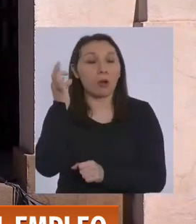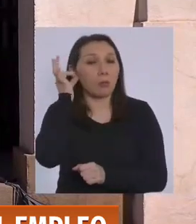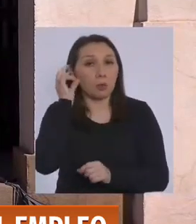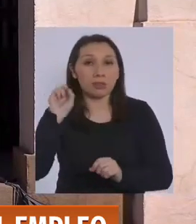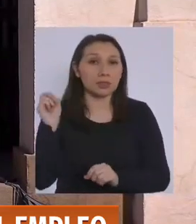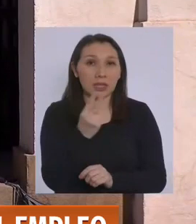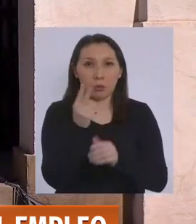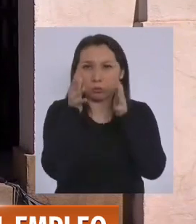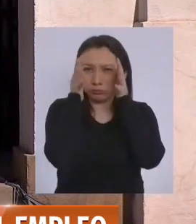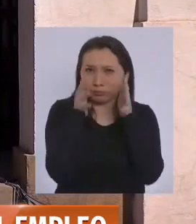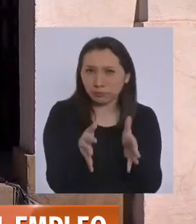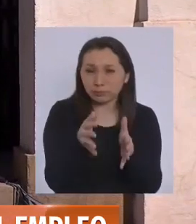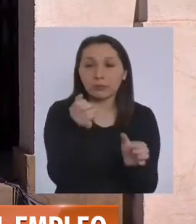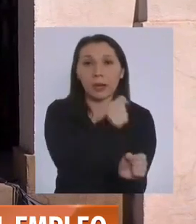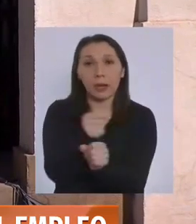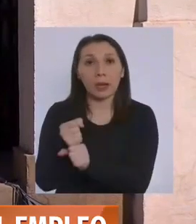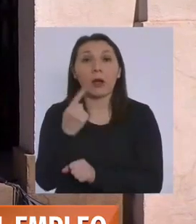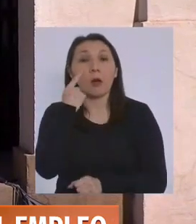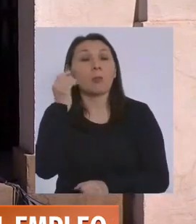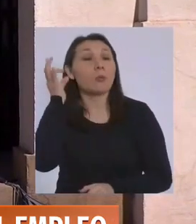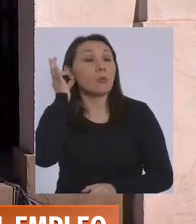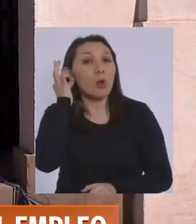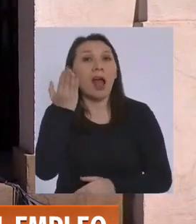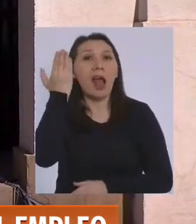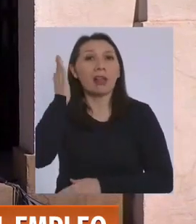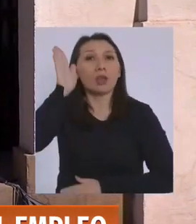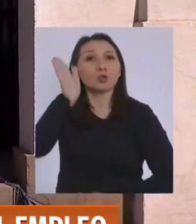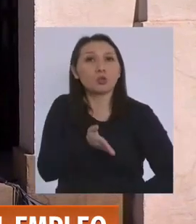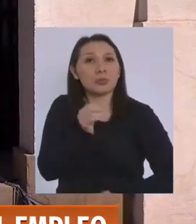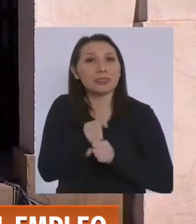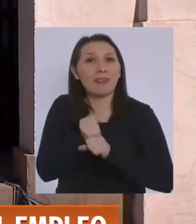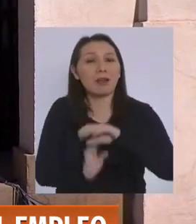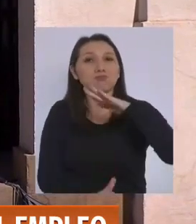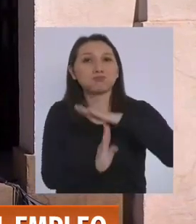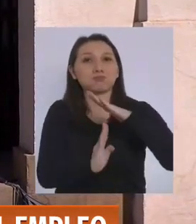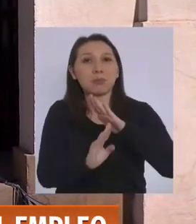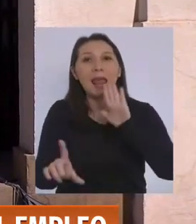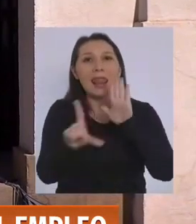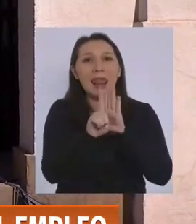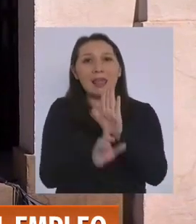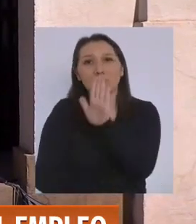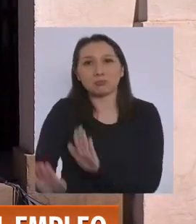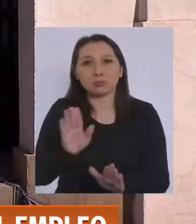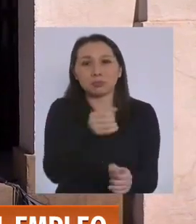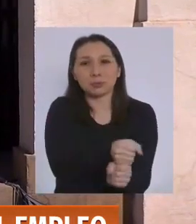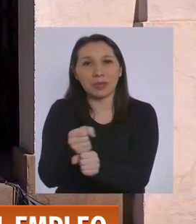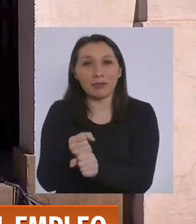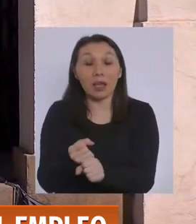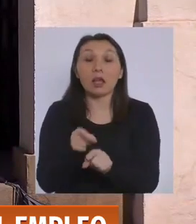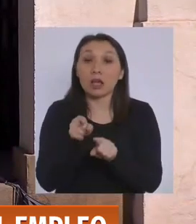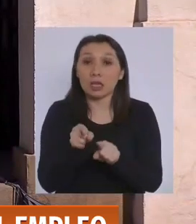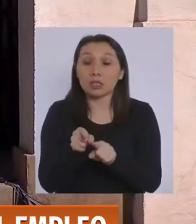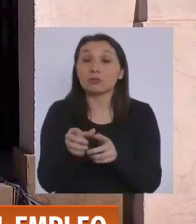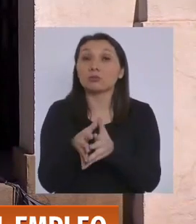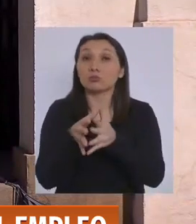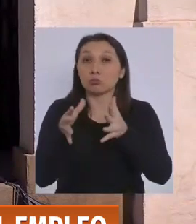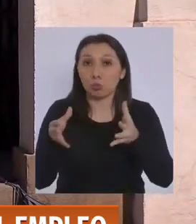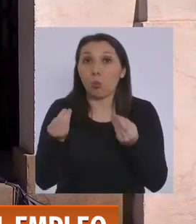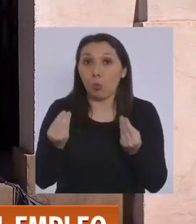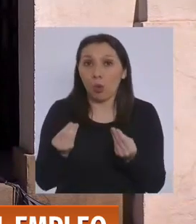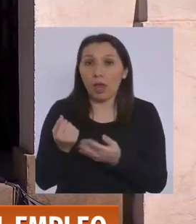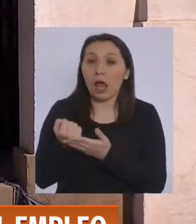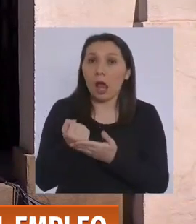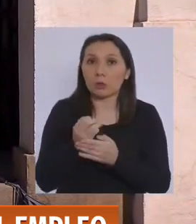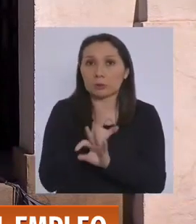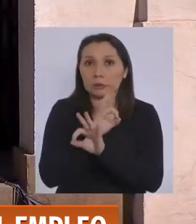segundo énfasis tiene que ver con los trabajadores y trabajadoras suspendidos. En la Ley de Protección al Empleo, que ha sido un instrumento muy, muy valioso